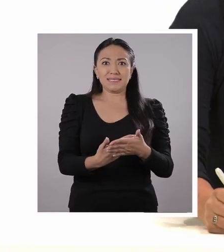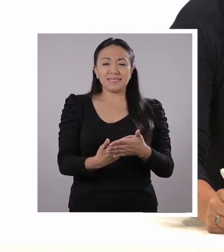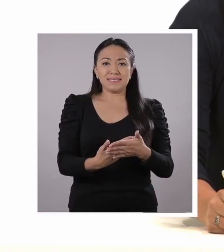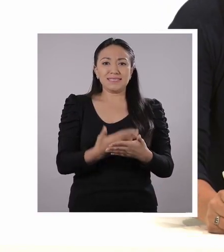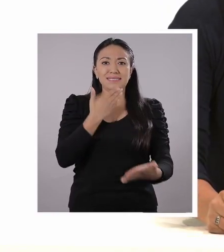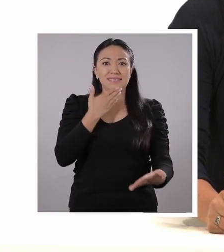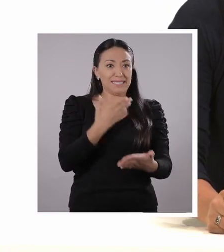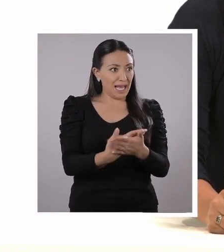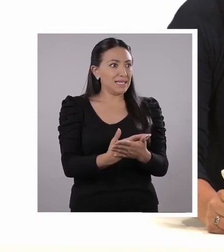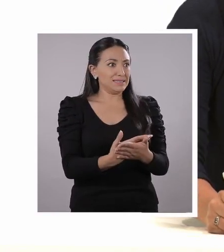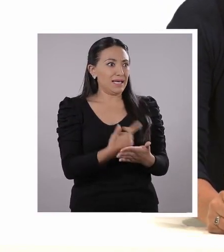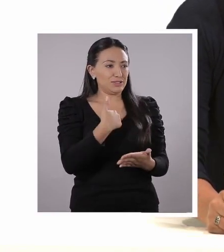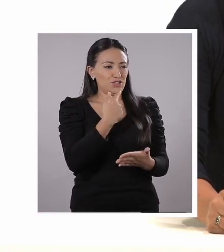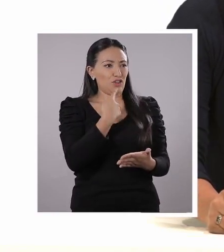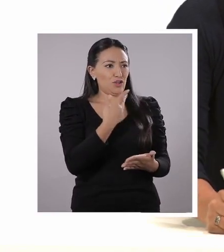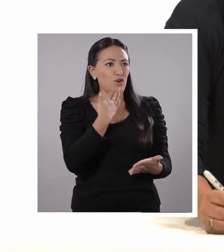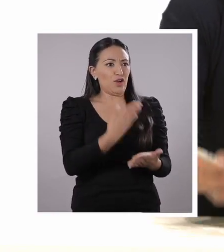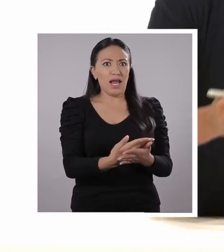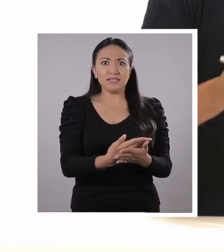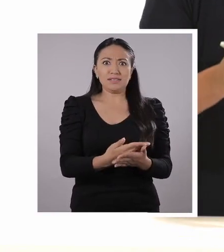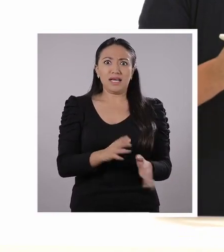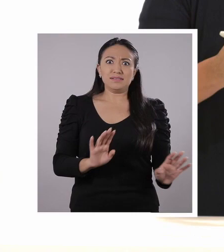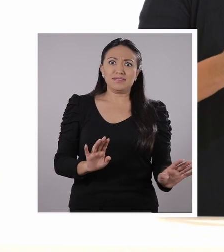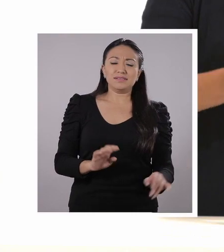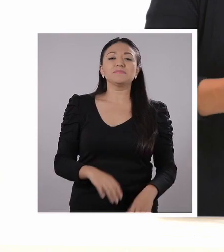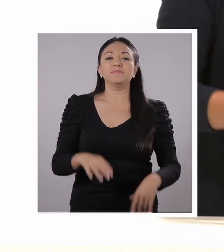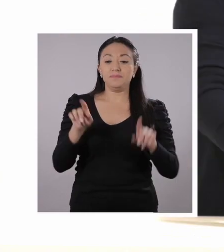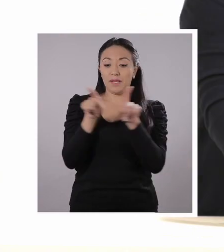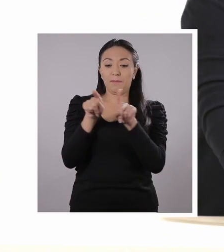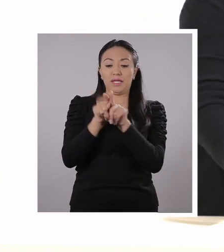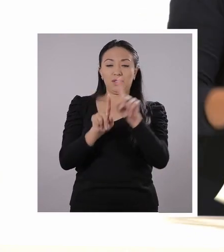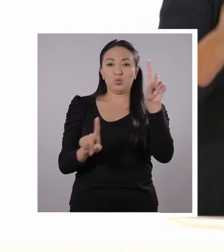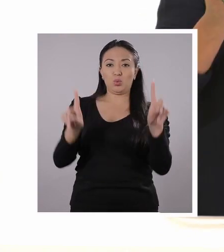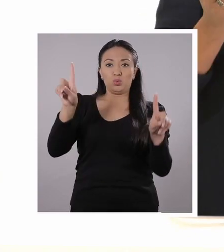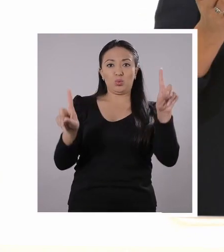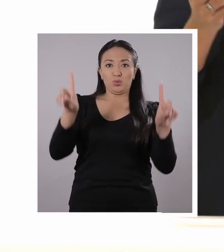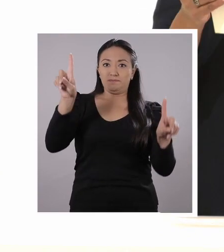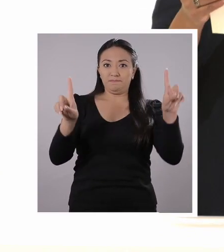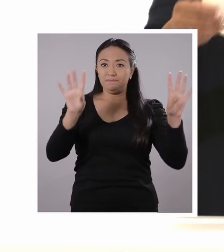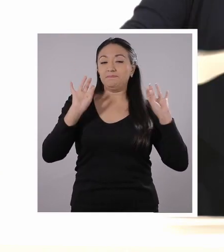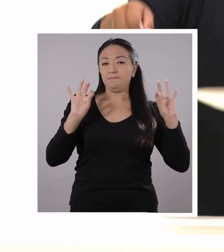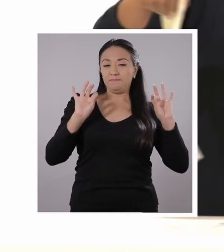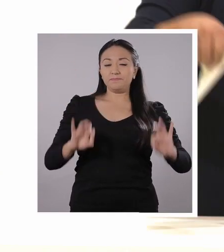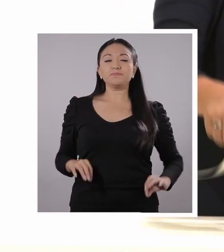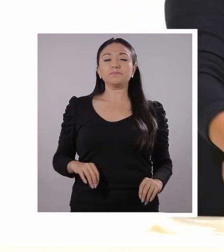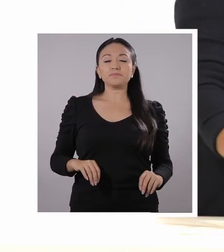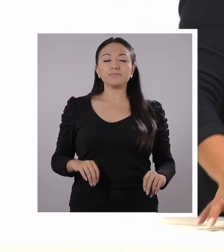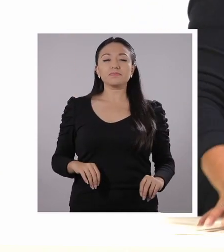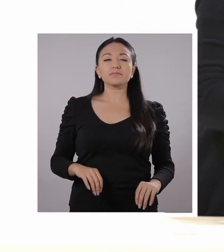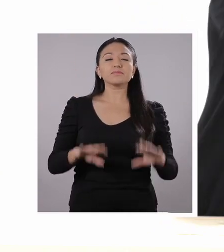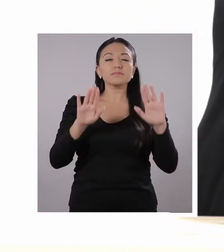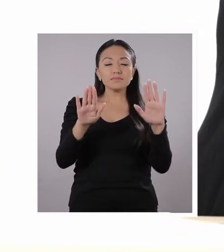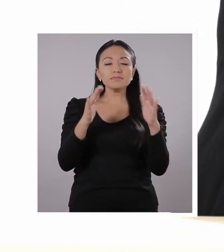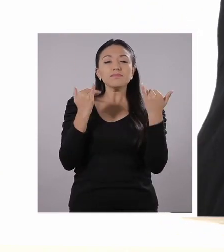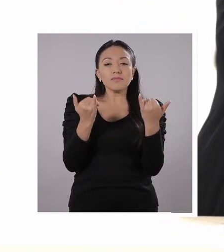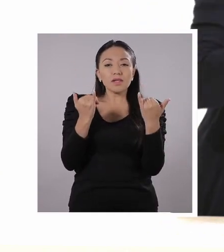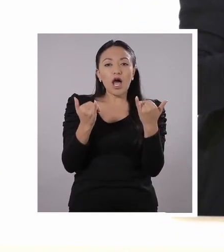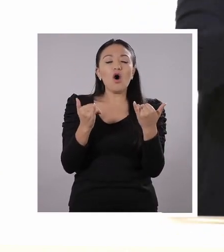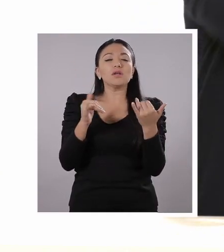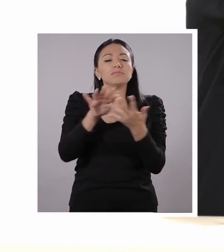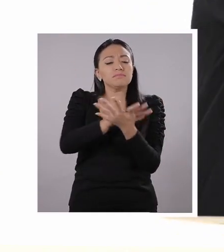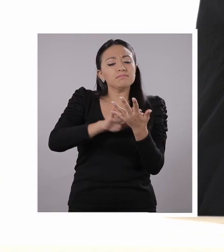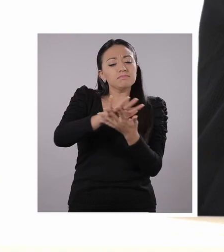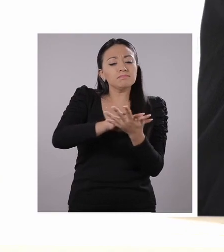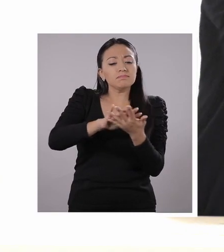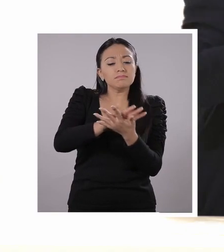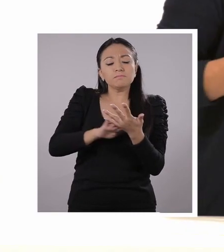punto. La palabra gracias. Qué hermoso. Muy bien. Tenemos, vamos, un empate. 2 puntos. Muy bien. Vamos a mezclar. ¿Con la